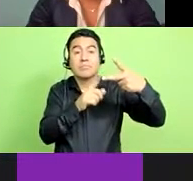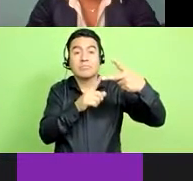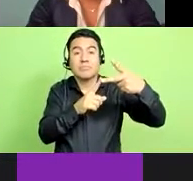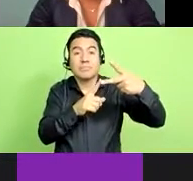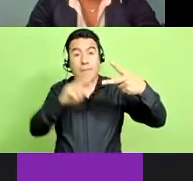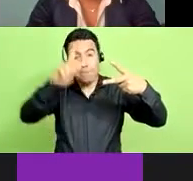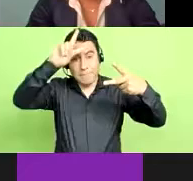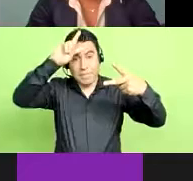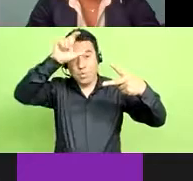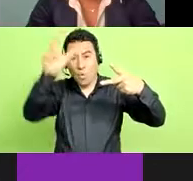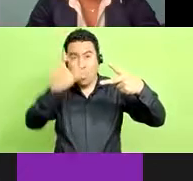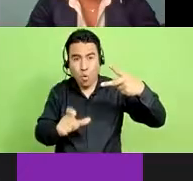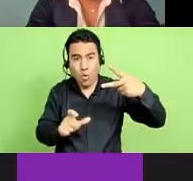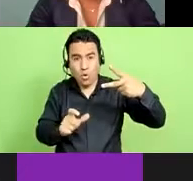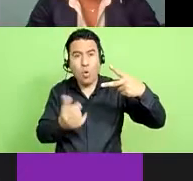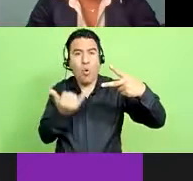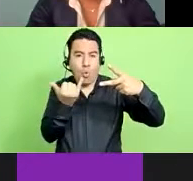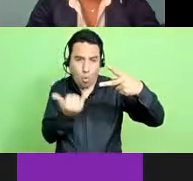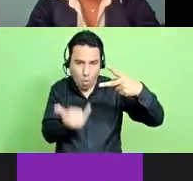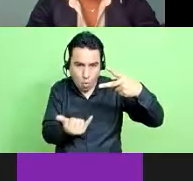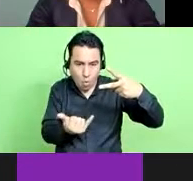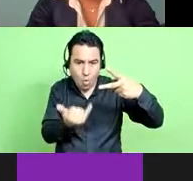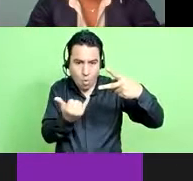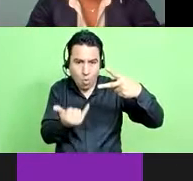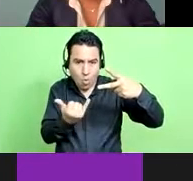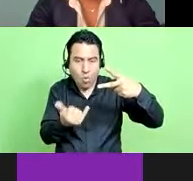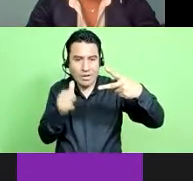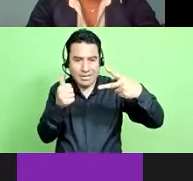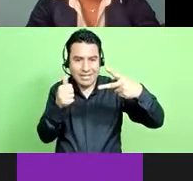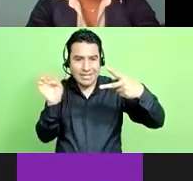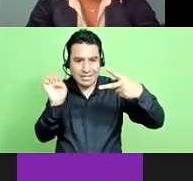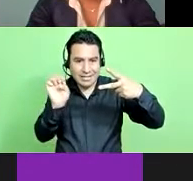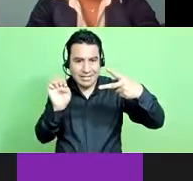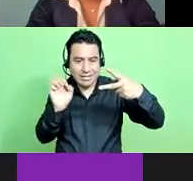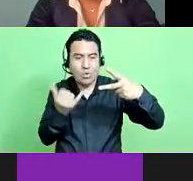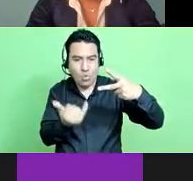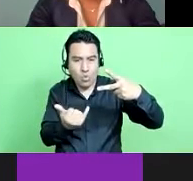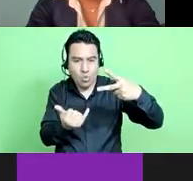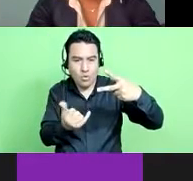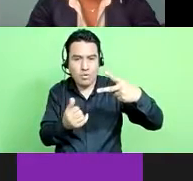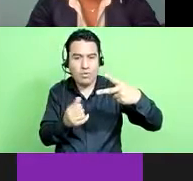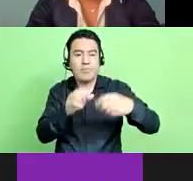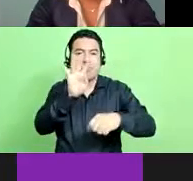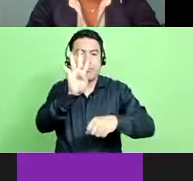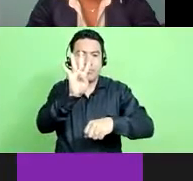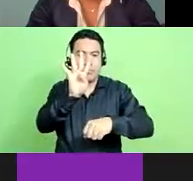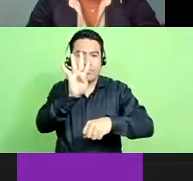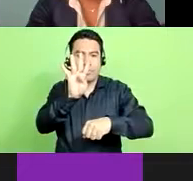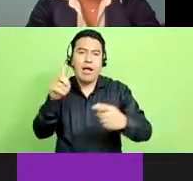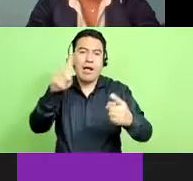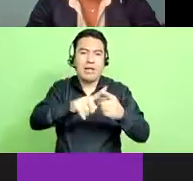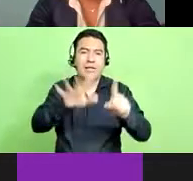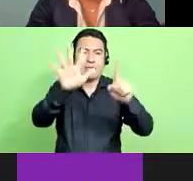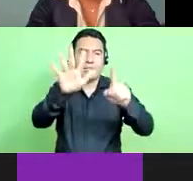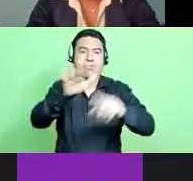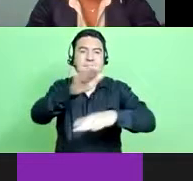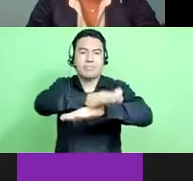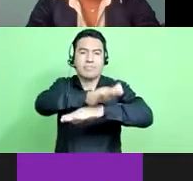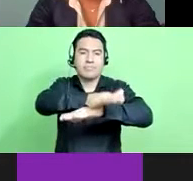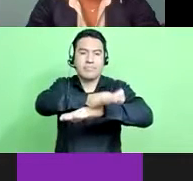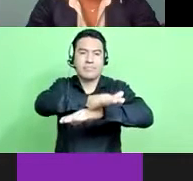nacional del 10 de enero desde la hora 4 pm a 6 pm